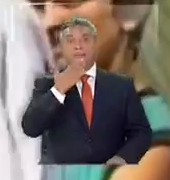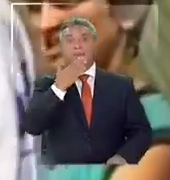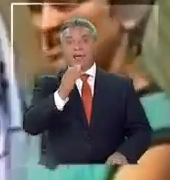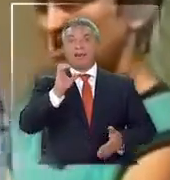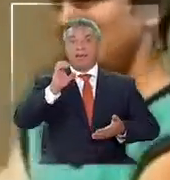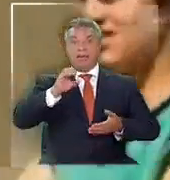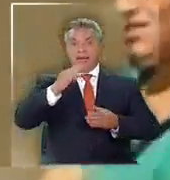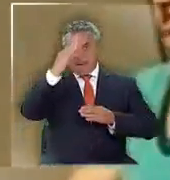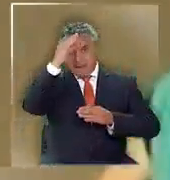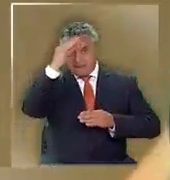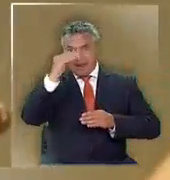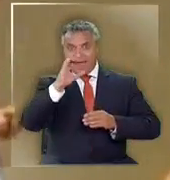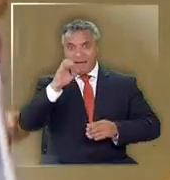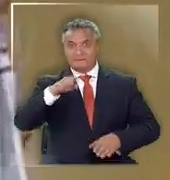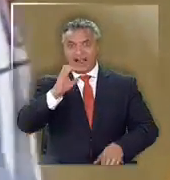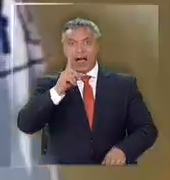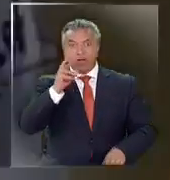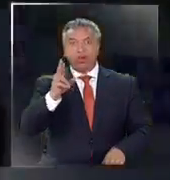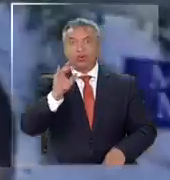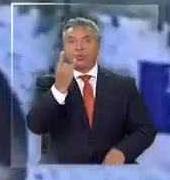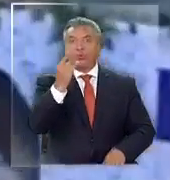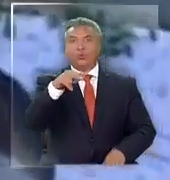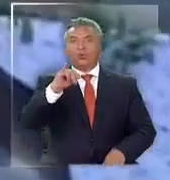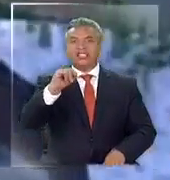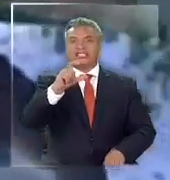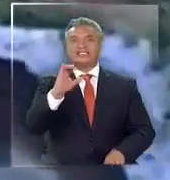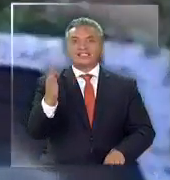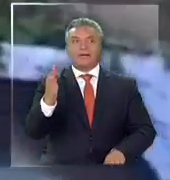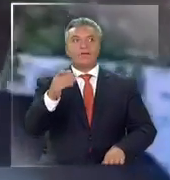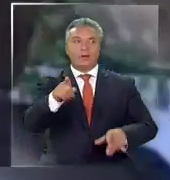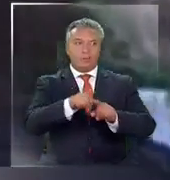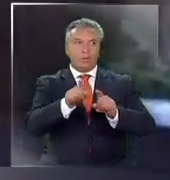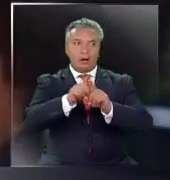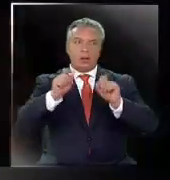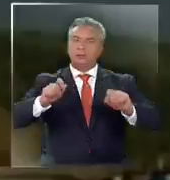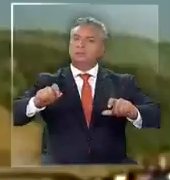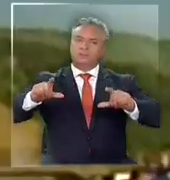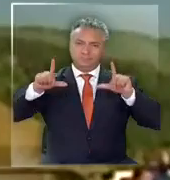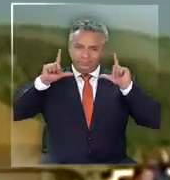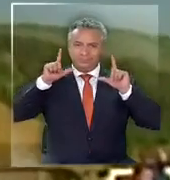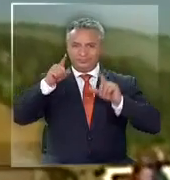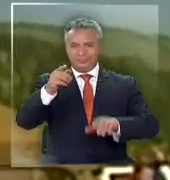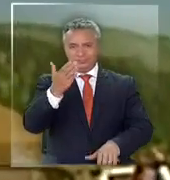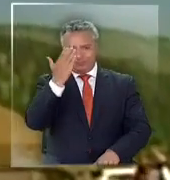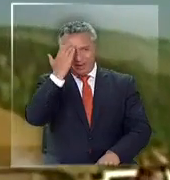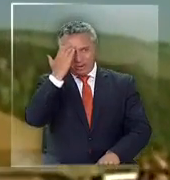que vivió casi hasta los 90 años como una de las figuras inmortales del celuloide.